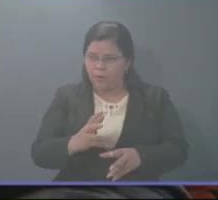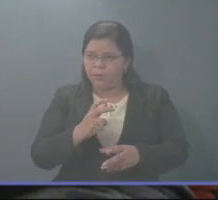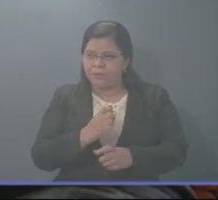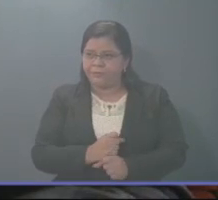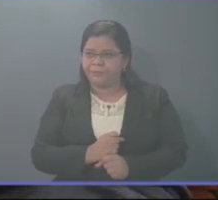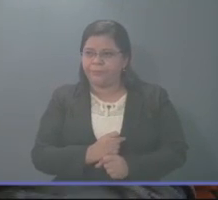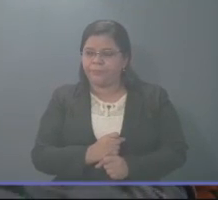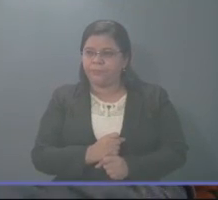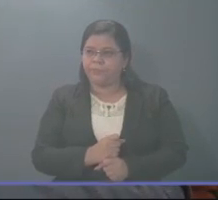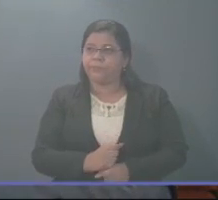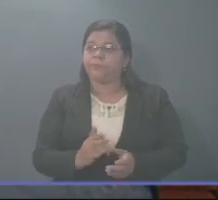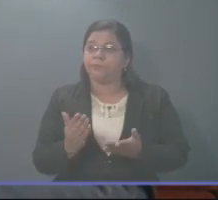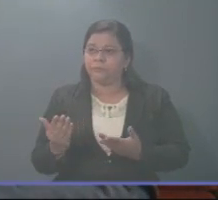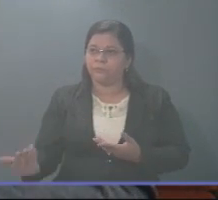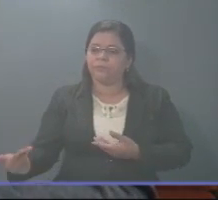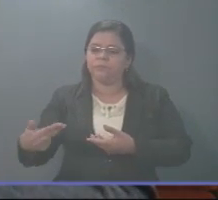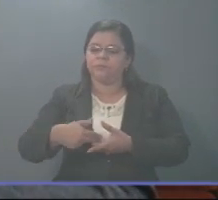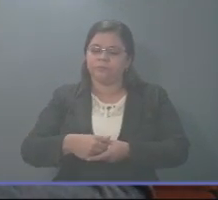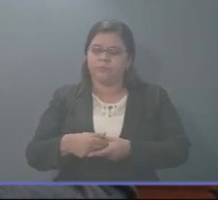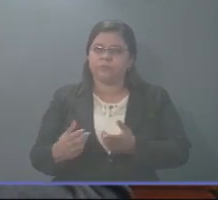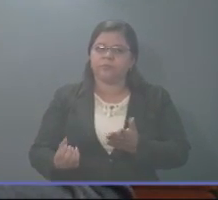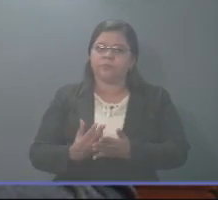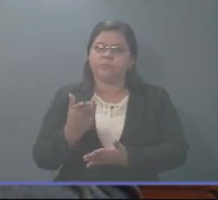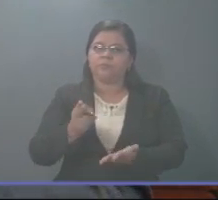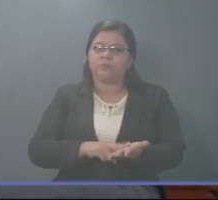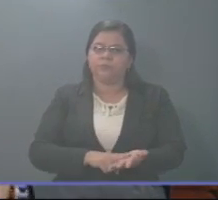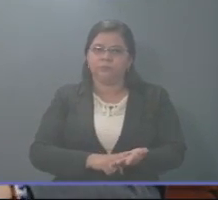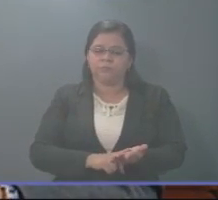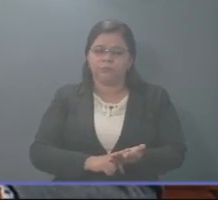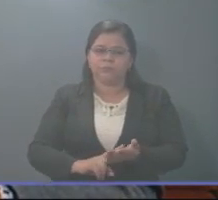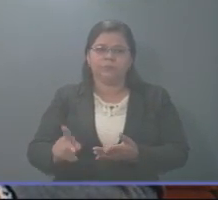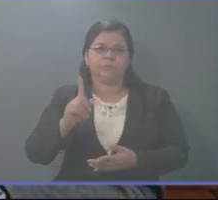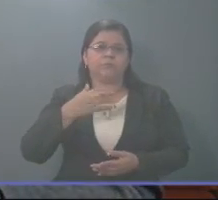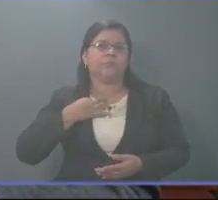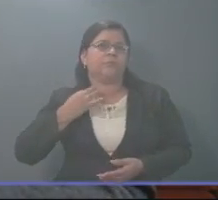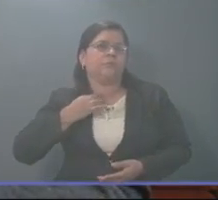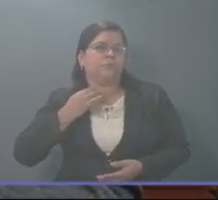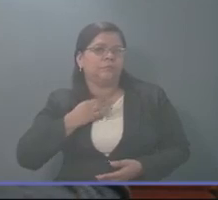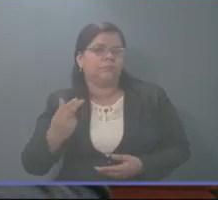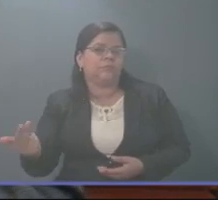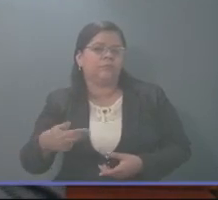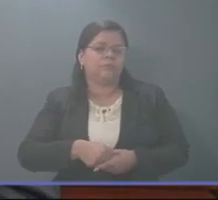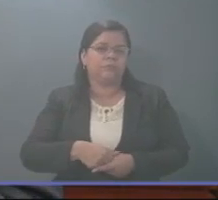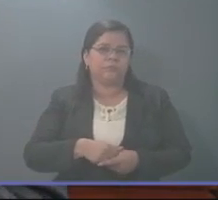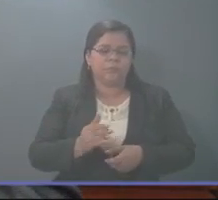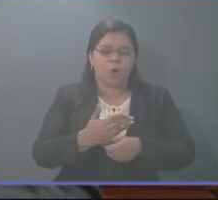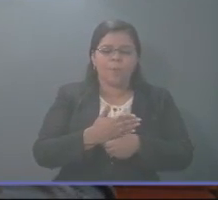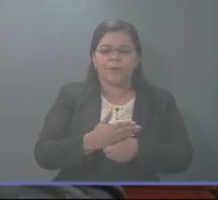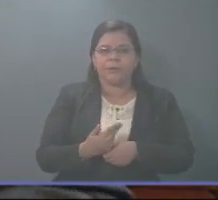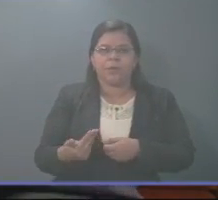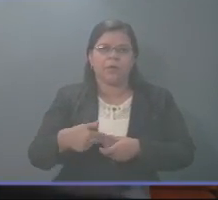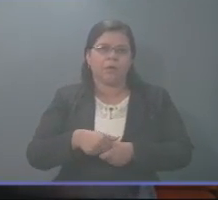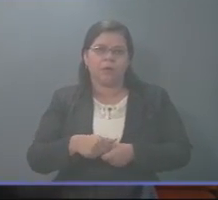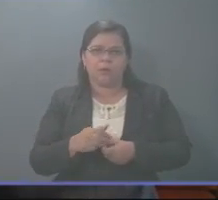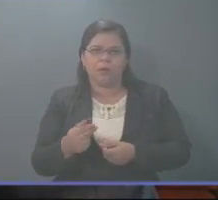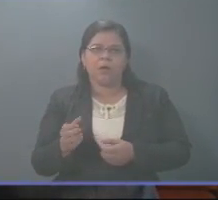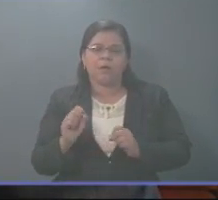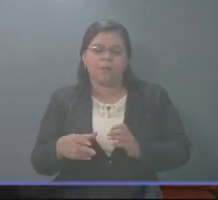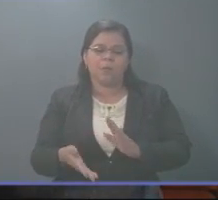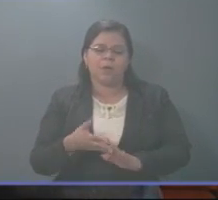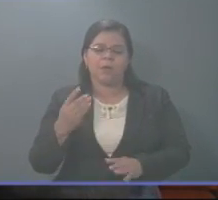los nombramientos o el acceso a plazas ya no va a ser por compadrazgo, ya no va a ser por afinidad político-partidaria, sino por